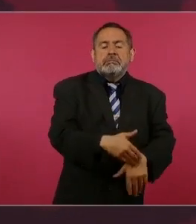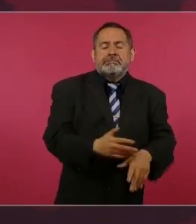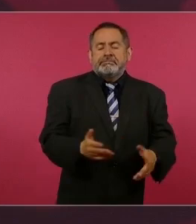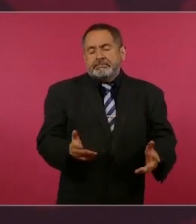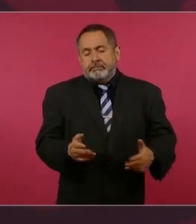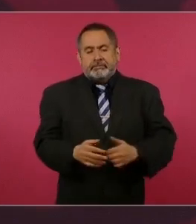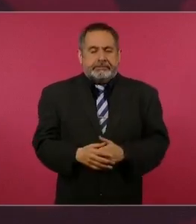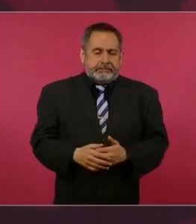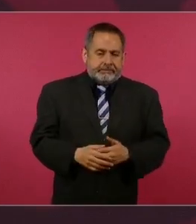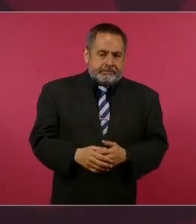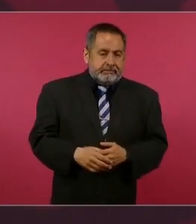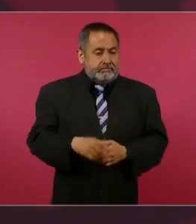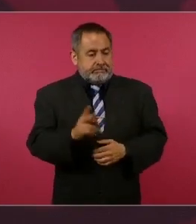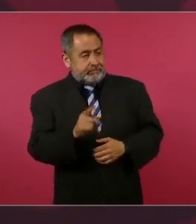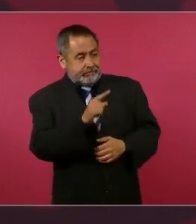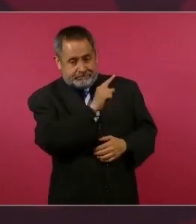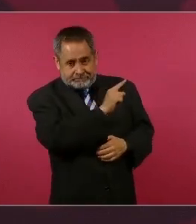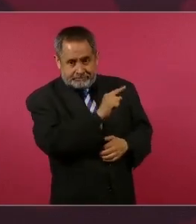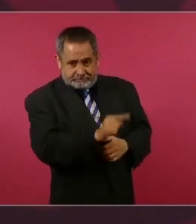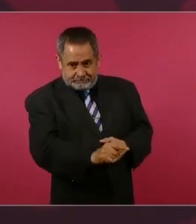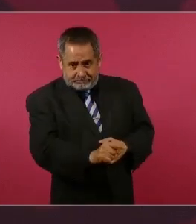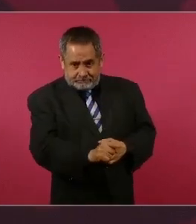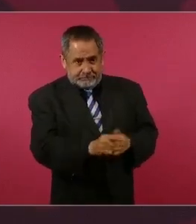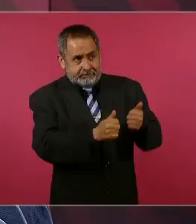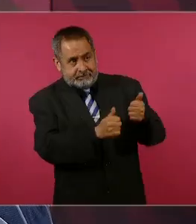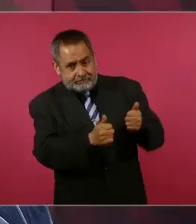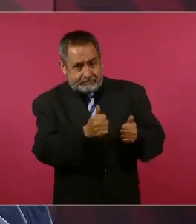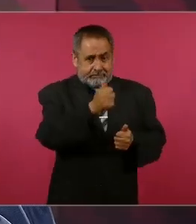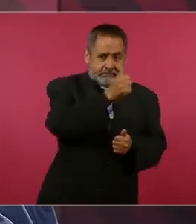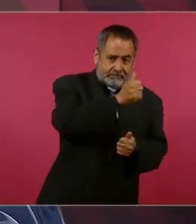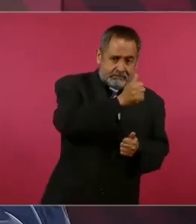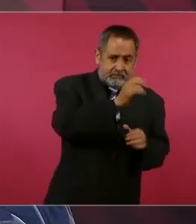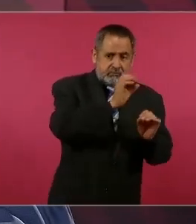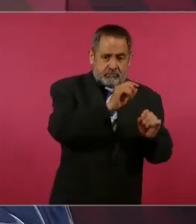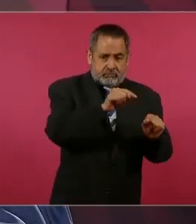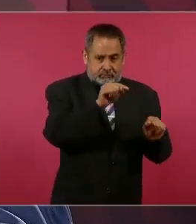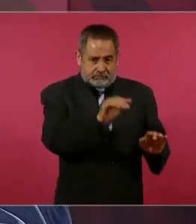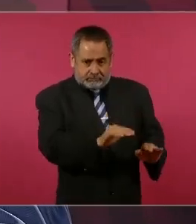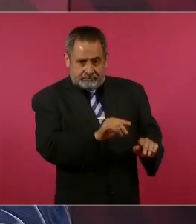Pero unos y otros, arriba en la cúpula,